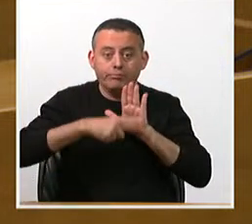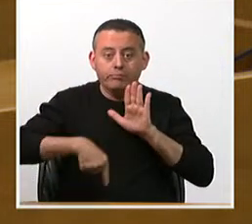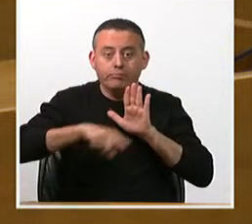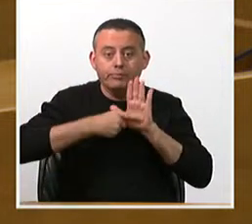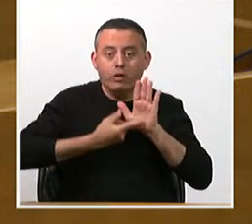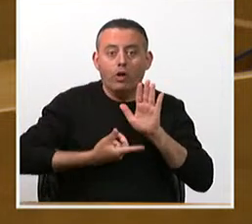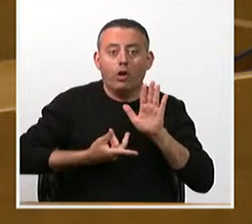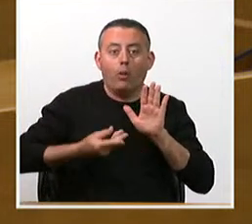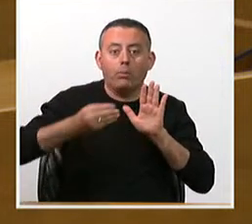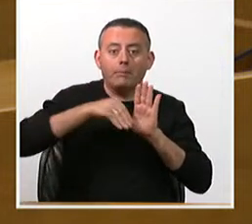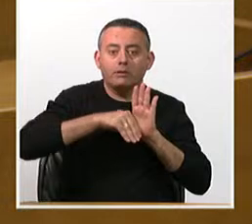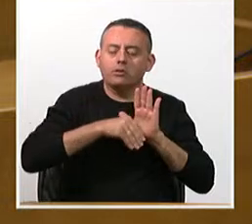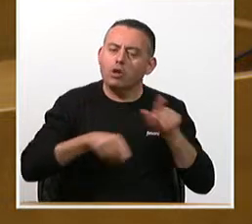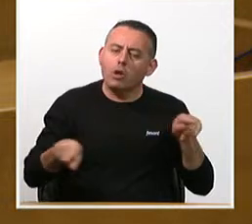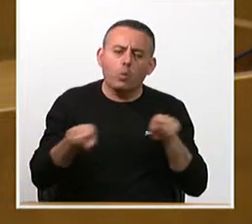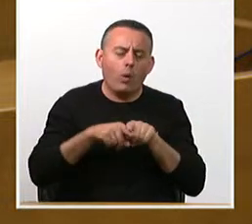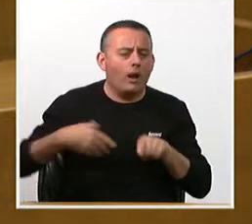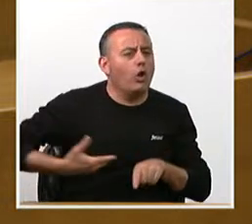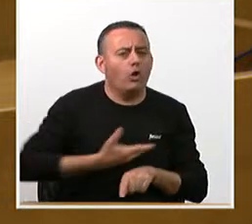territorio